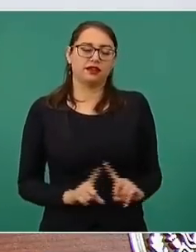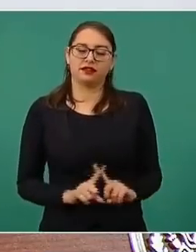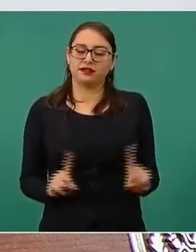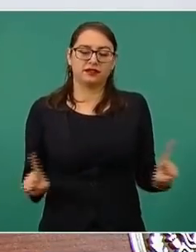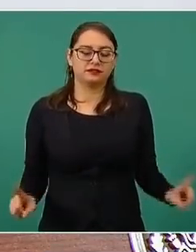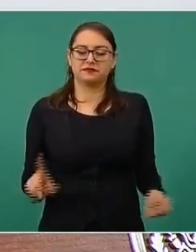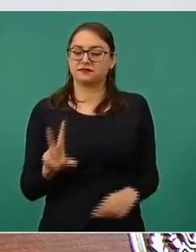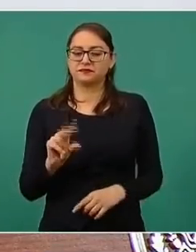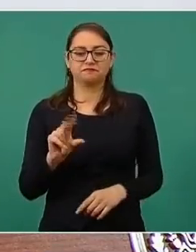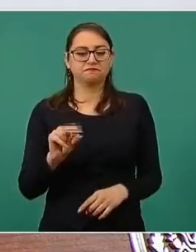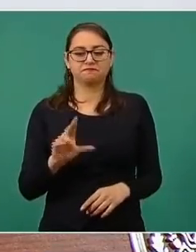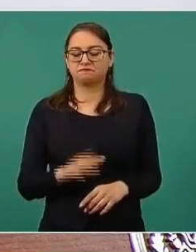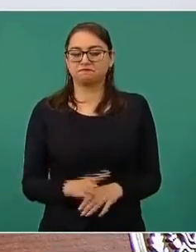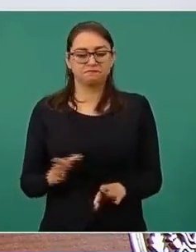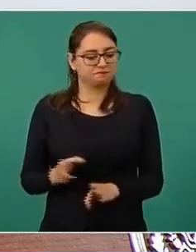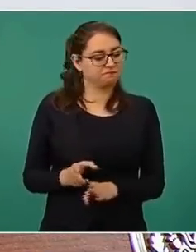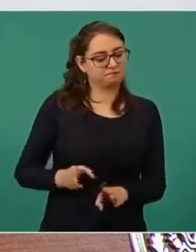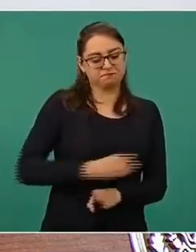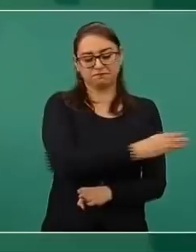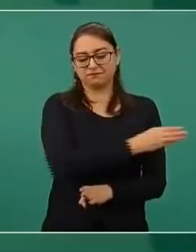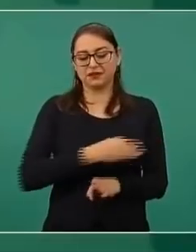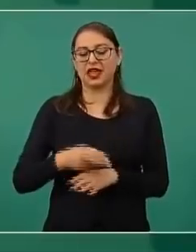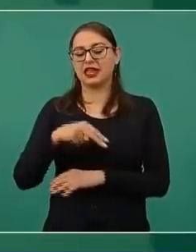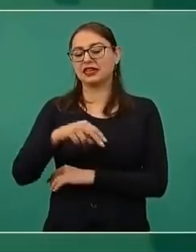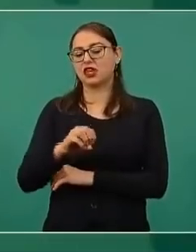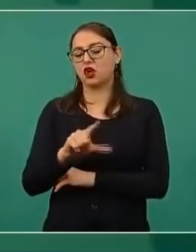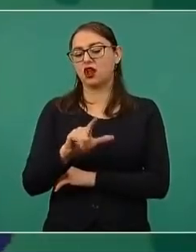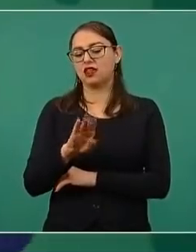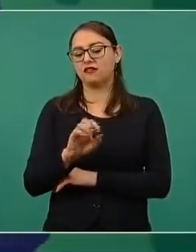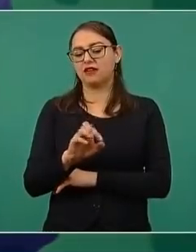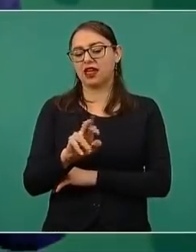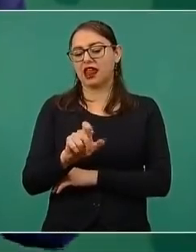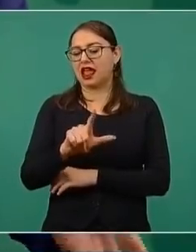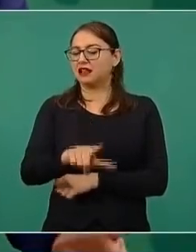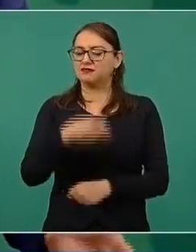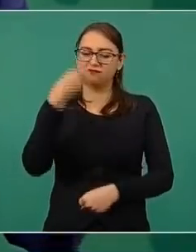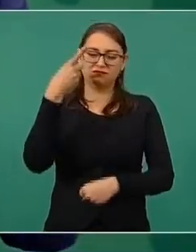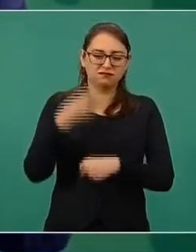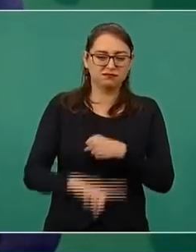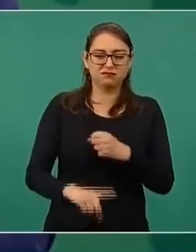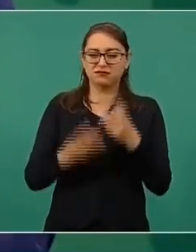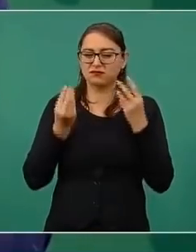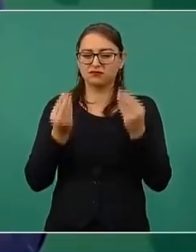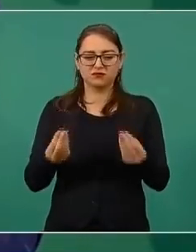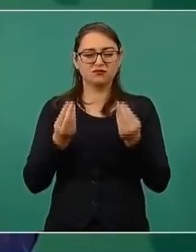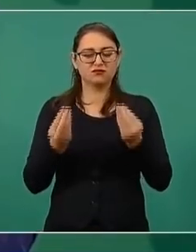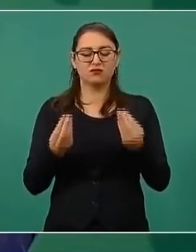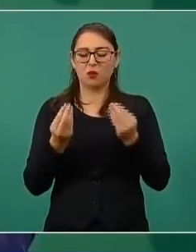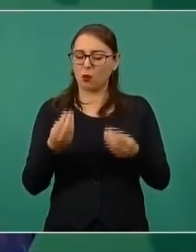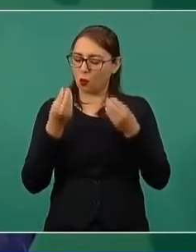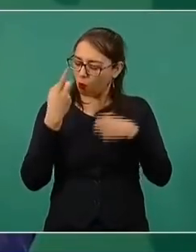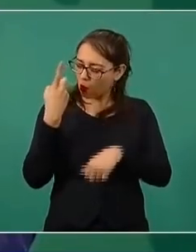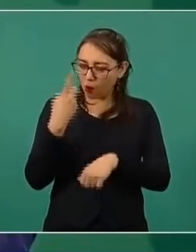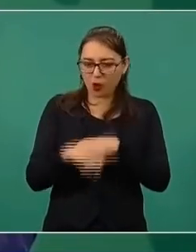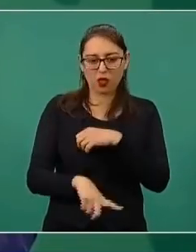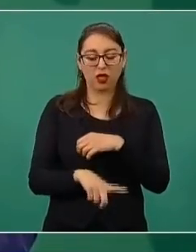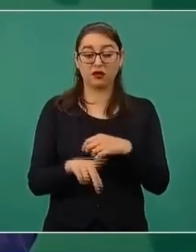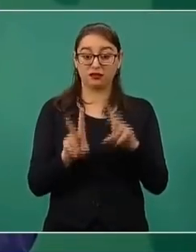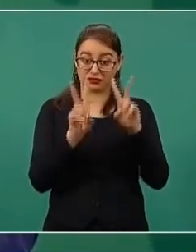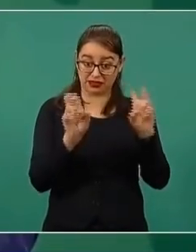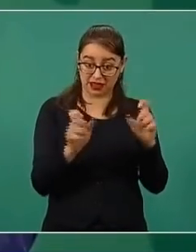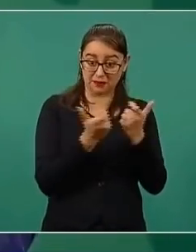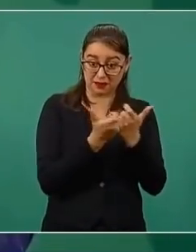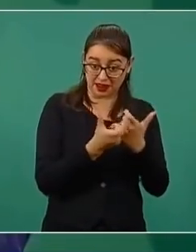el neoliberalismo causó mucho daño, porque no fue solo lo económico,